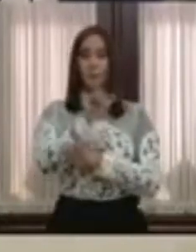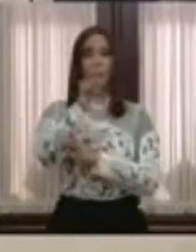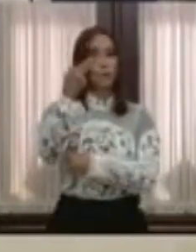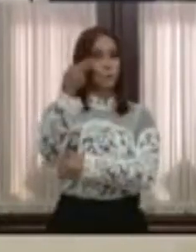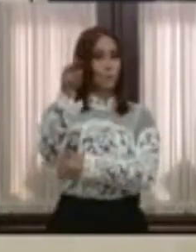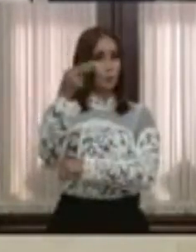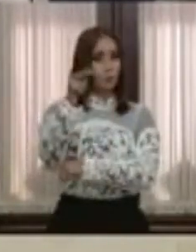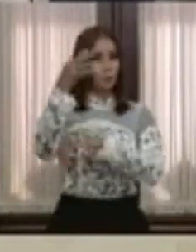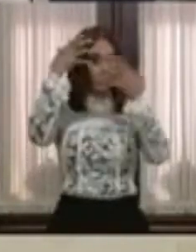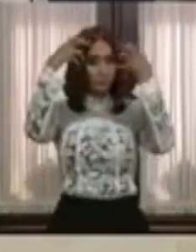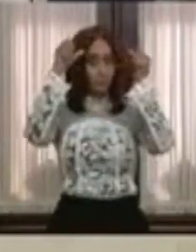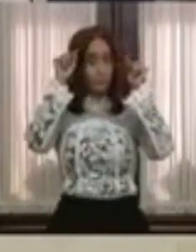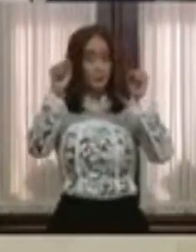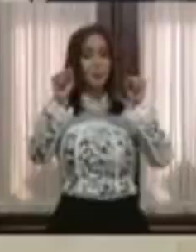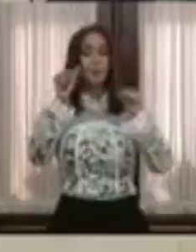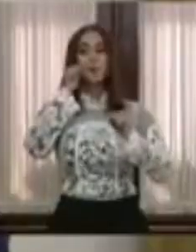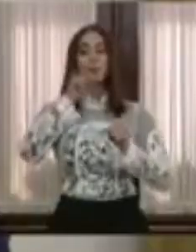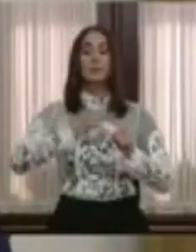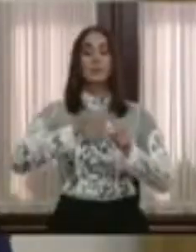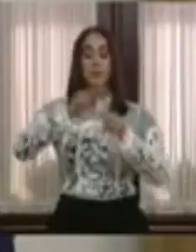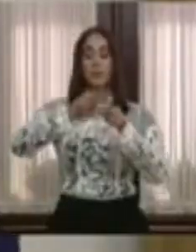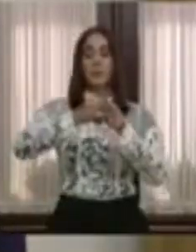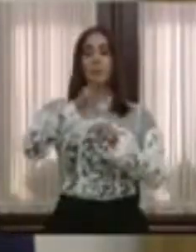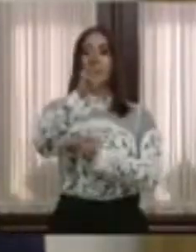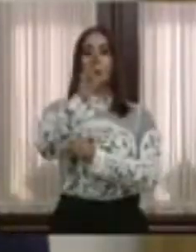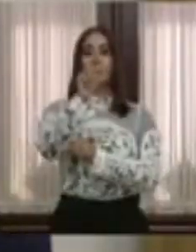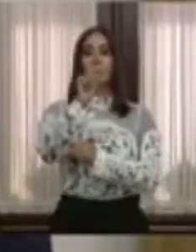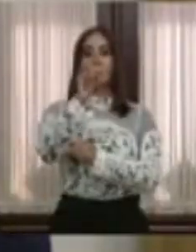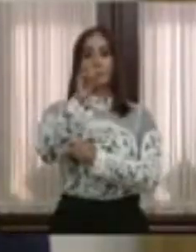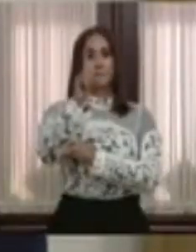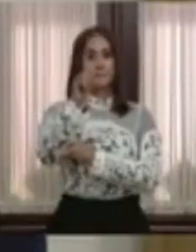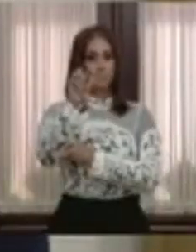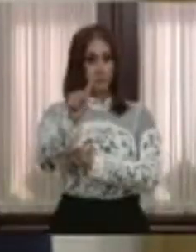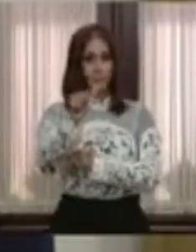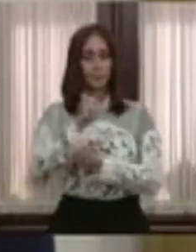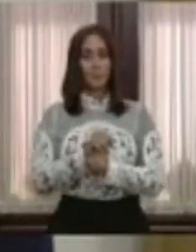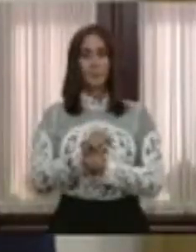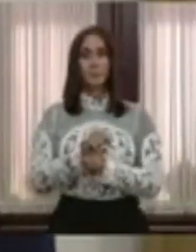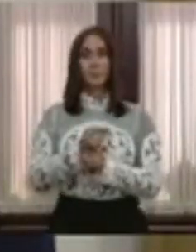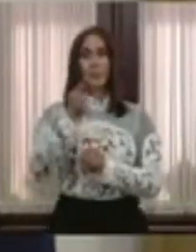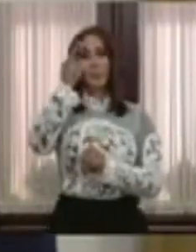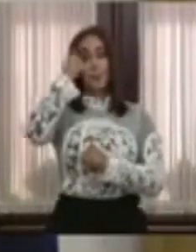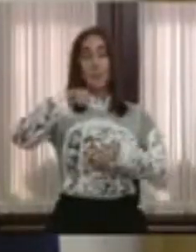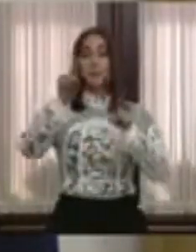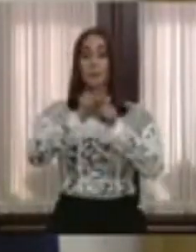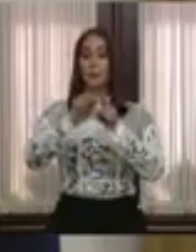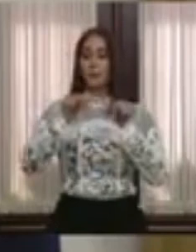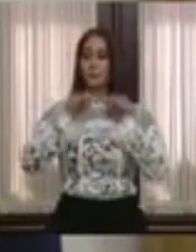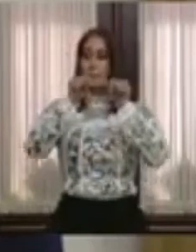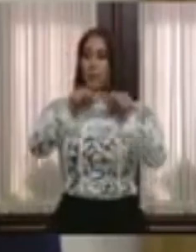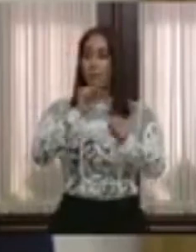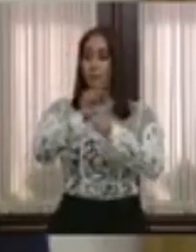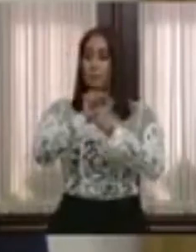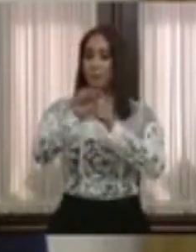su presidenta, la señora Paola Rainieri, para consensuar. Pero también más adelante vamos a trabajar la